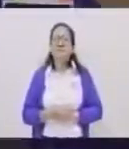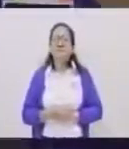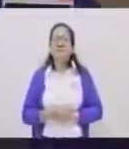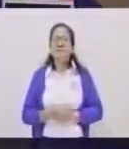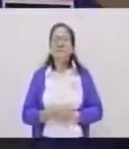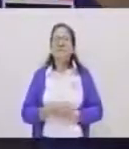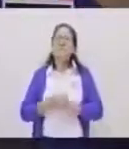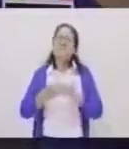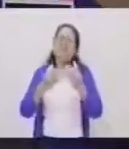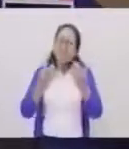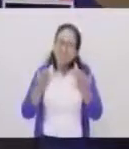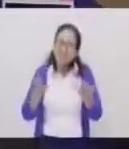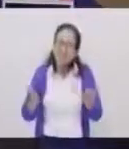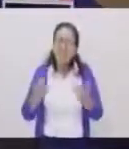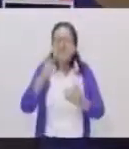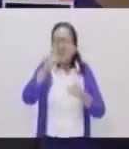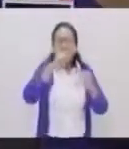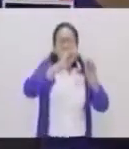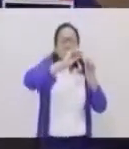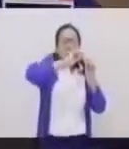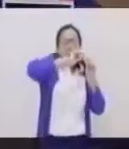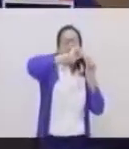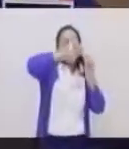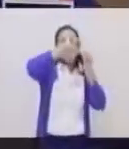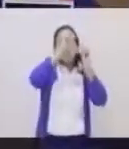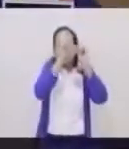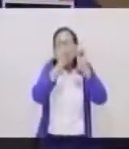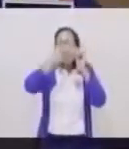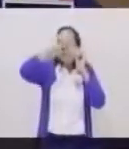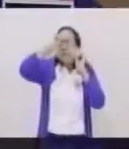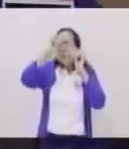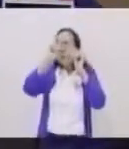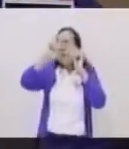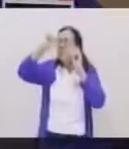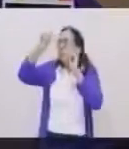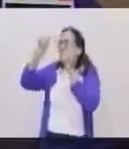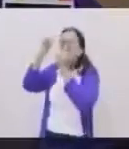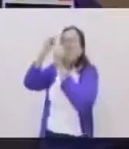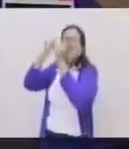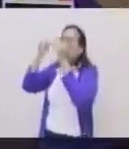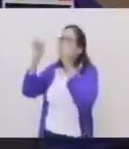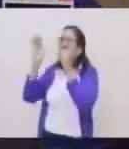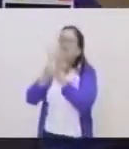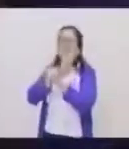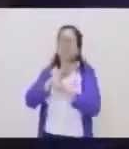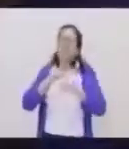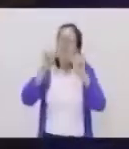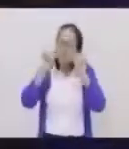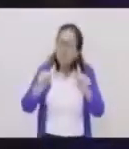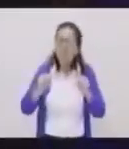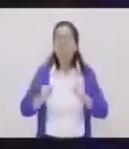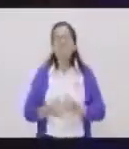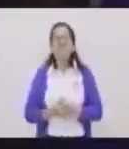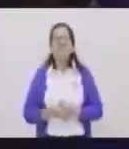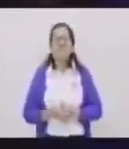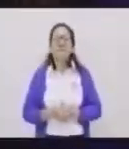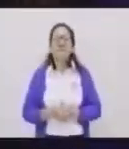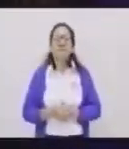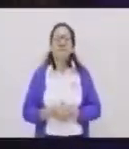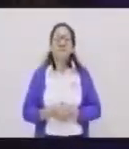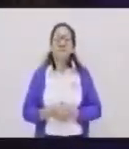Y así hasta completar la línea que tú observas en este momento.